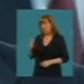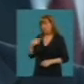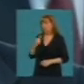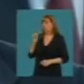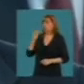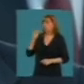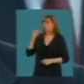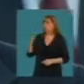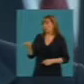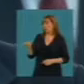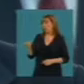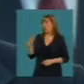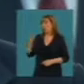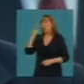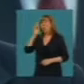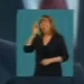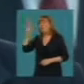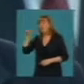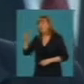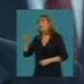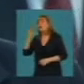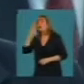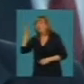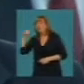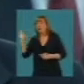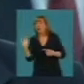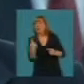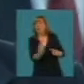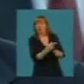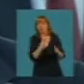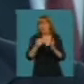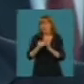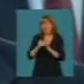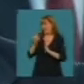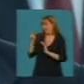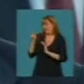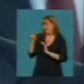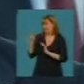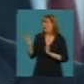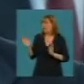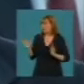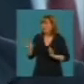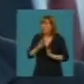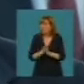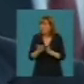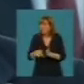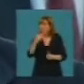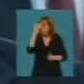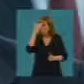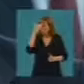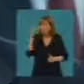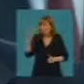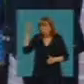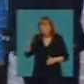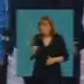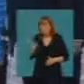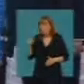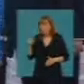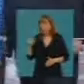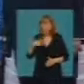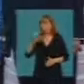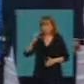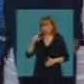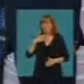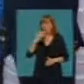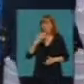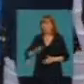sido nombrado, cumpliendo y haciendo cumplir, en cuanto de vos dependa, la Constitución de la Nación Argentina. Sí,